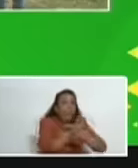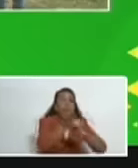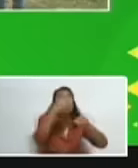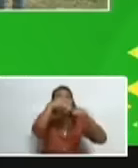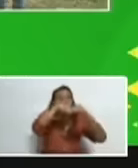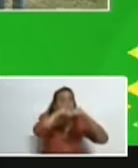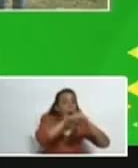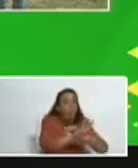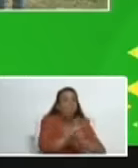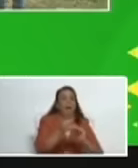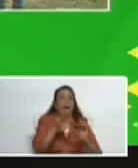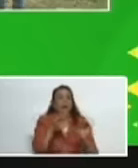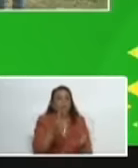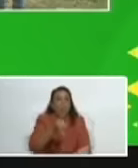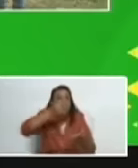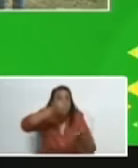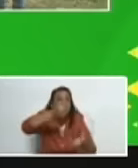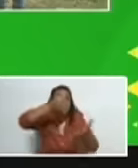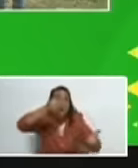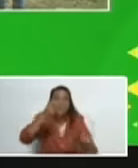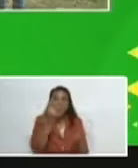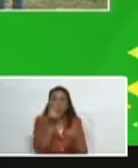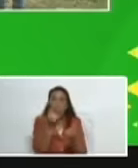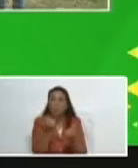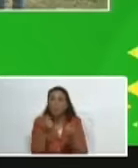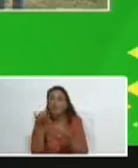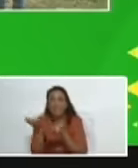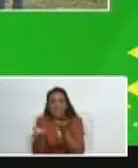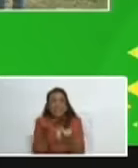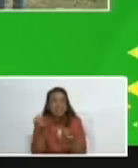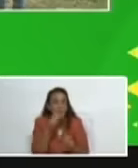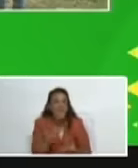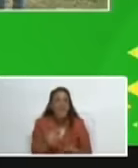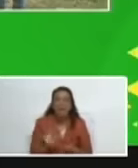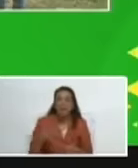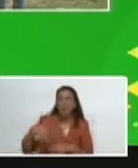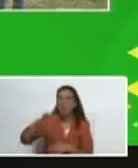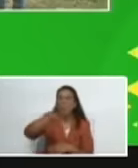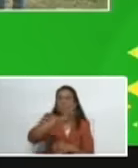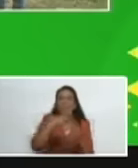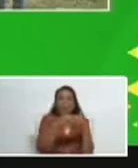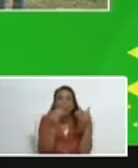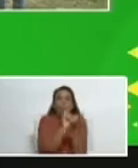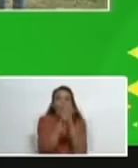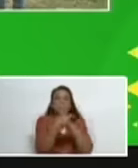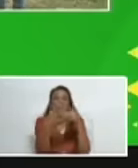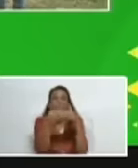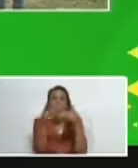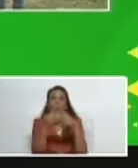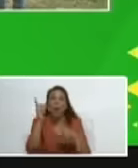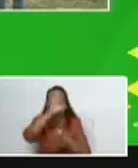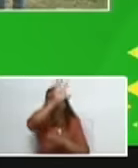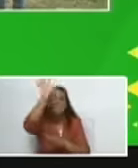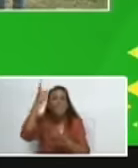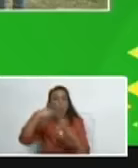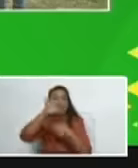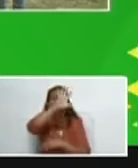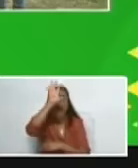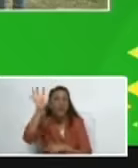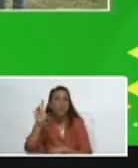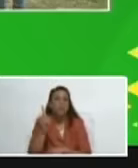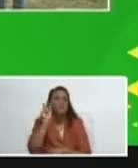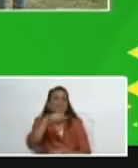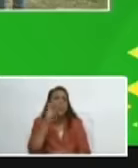momentos malos que vivimos donde la platica se daba y terminaba en dólares en el exterior. ¿O